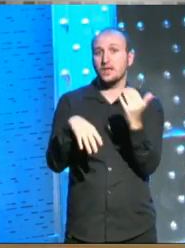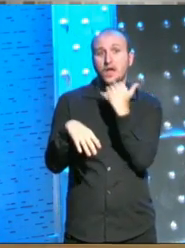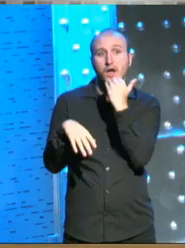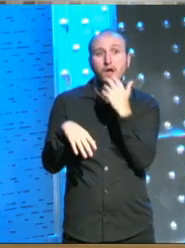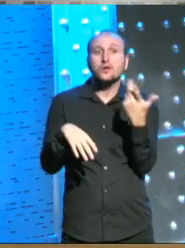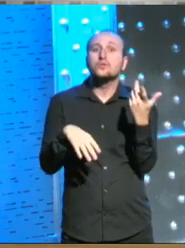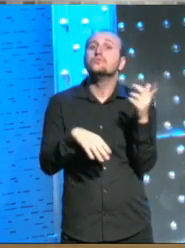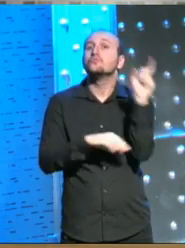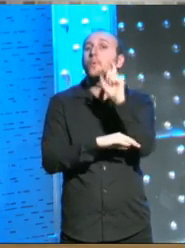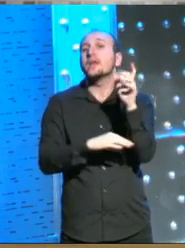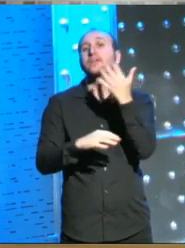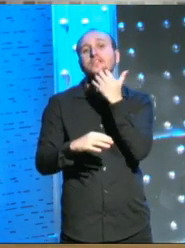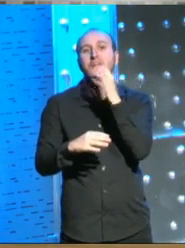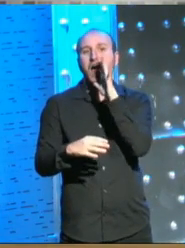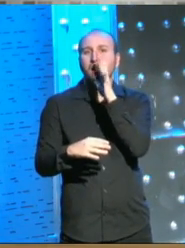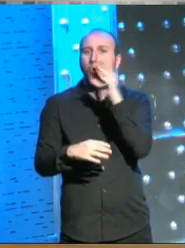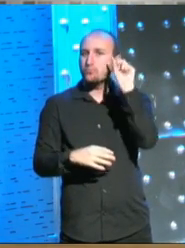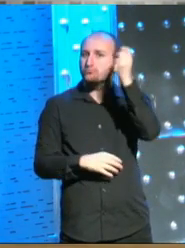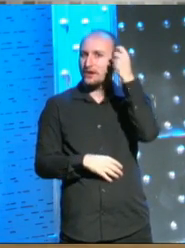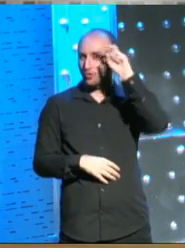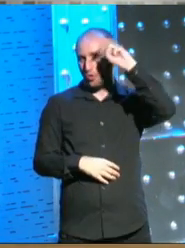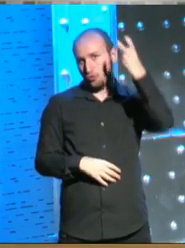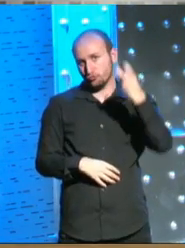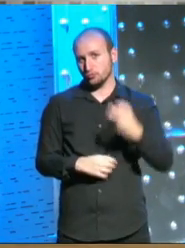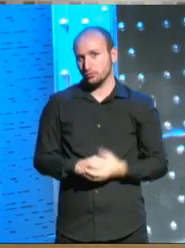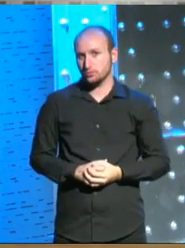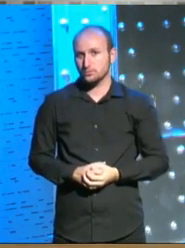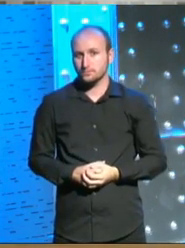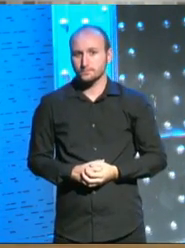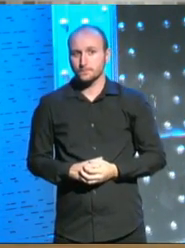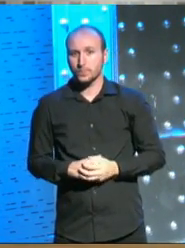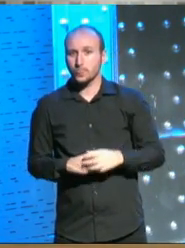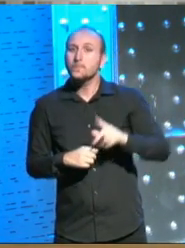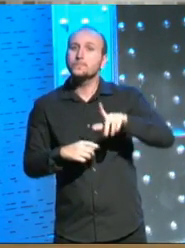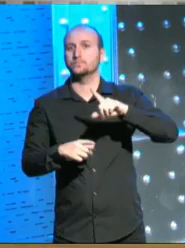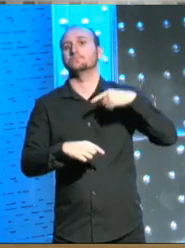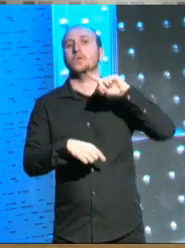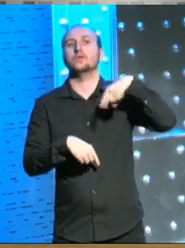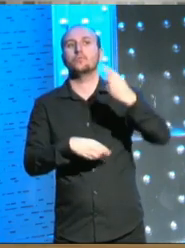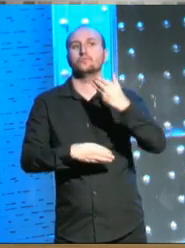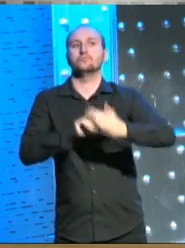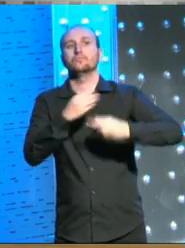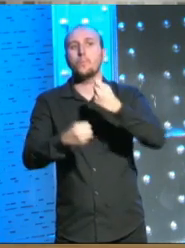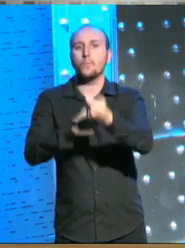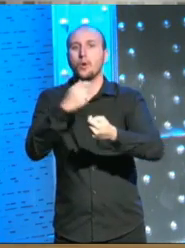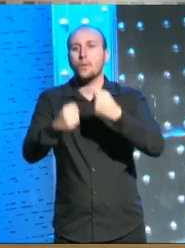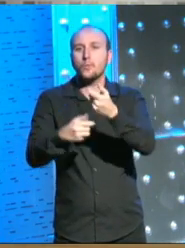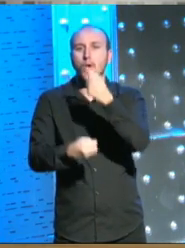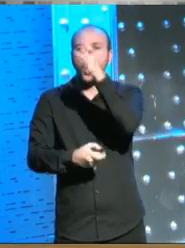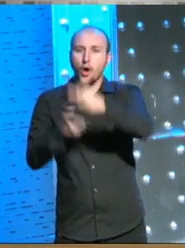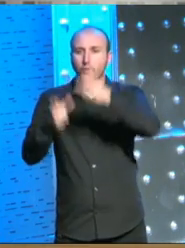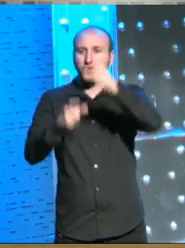otro mérito, ¿no? El cine submarino, que luego ha tenido muchos seguidores, como ustedes